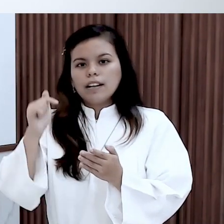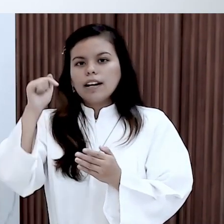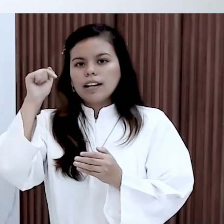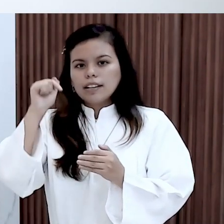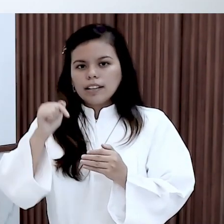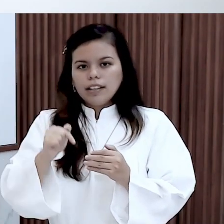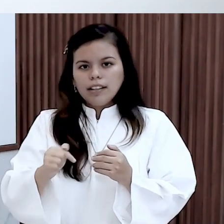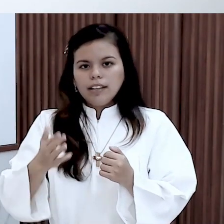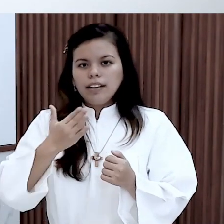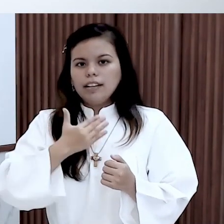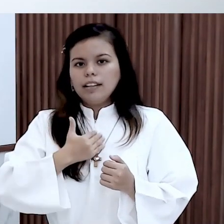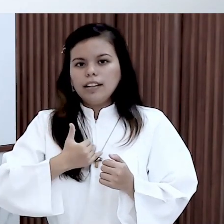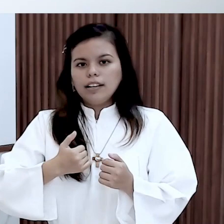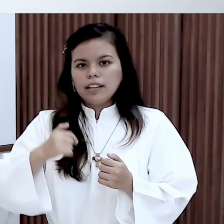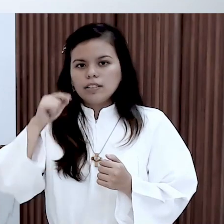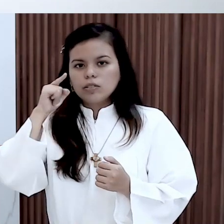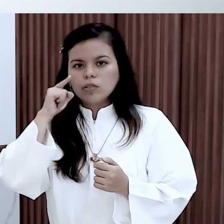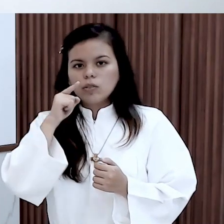voluntad. Aquí